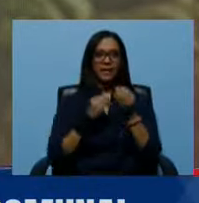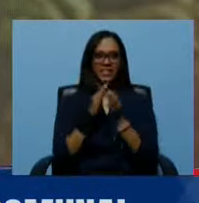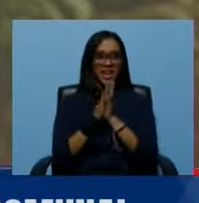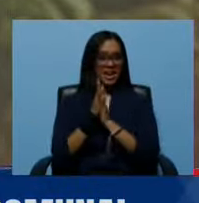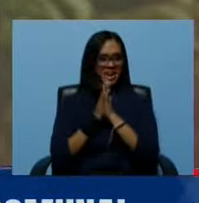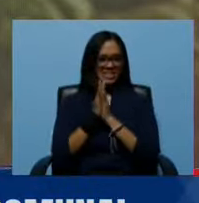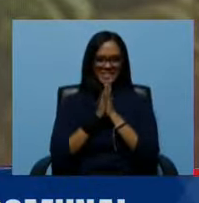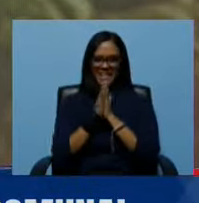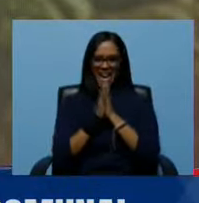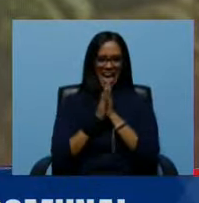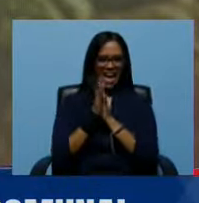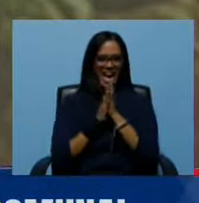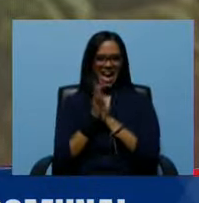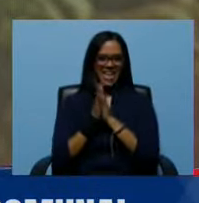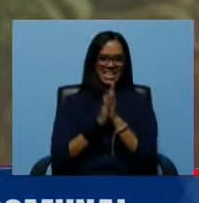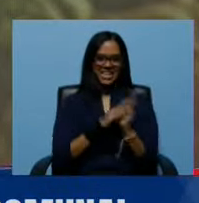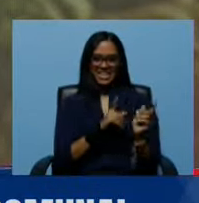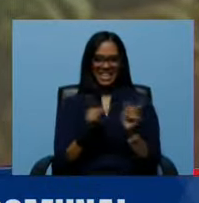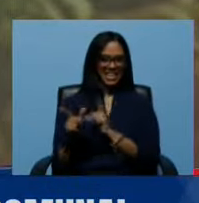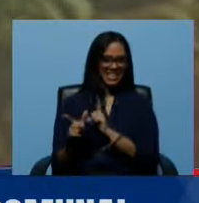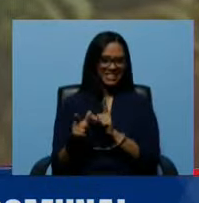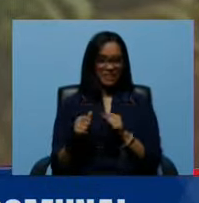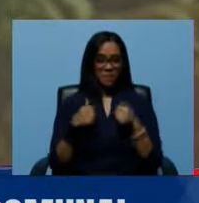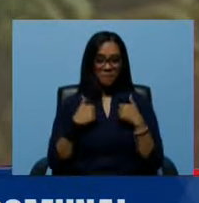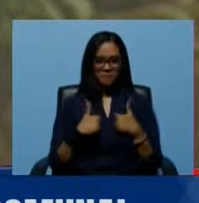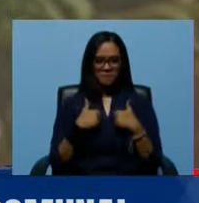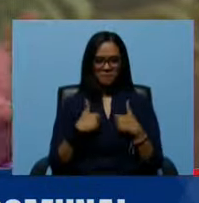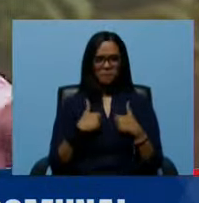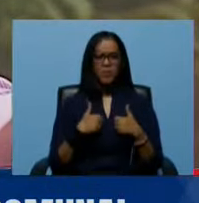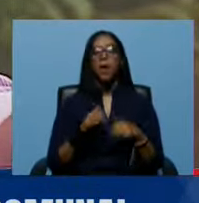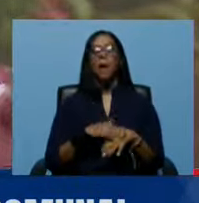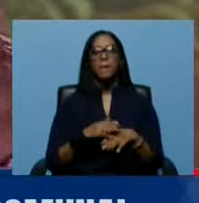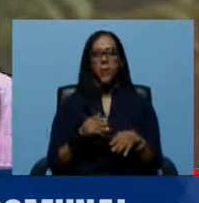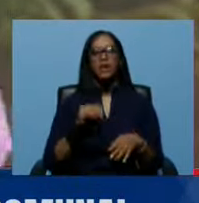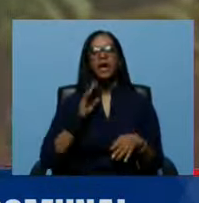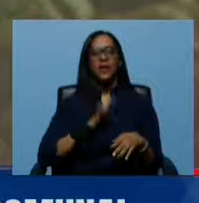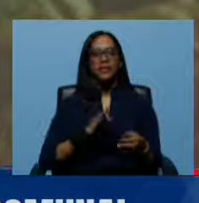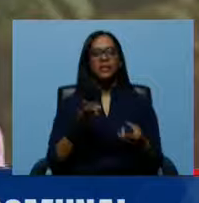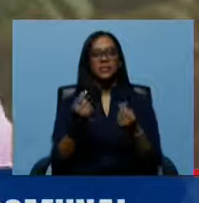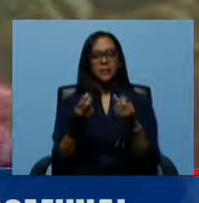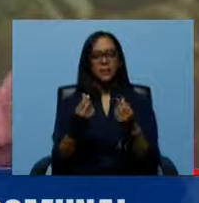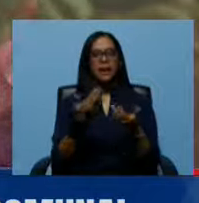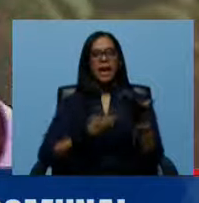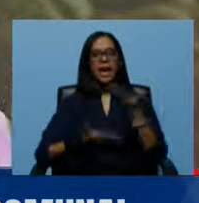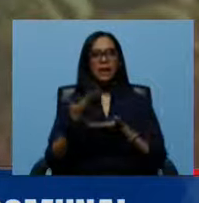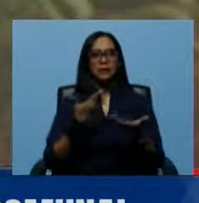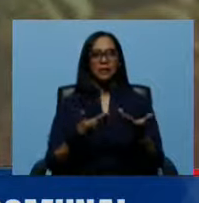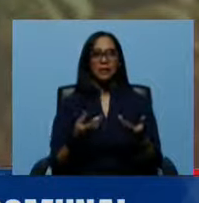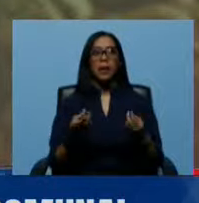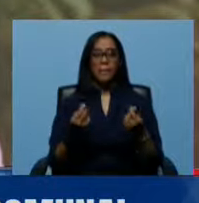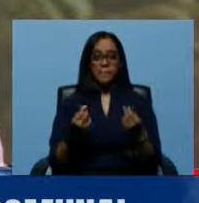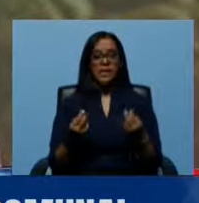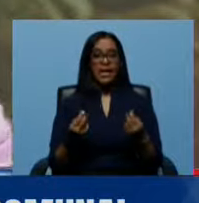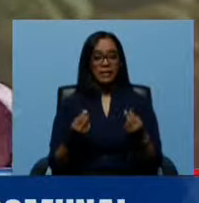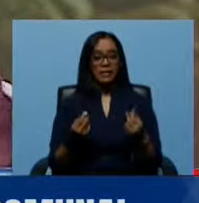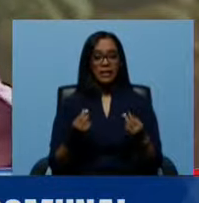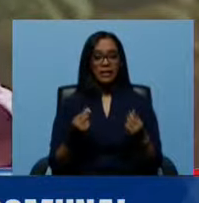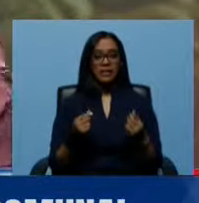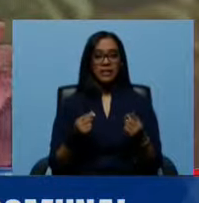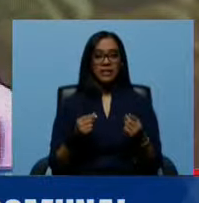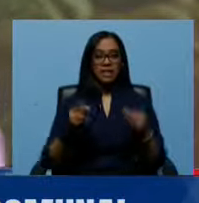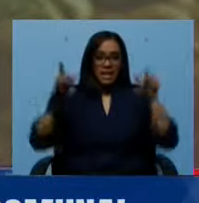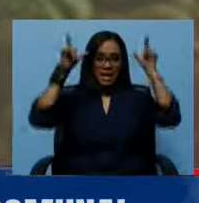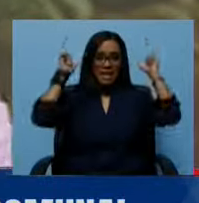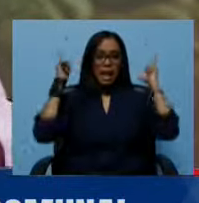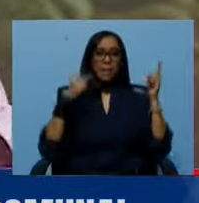Ay, me saqué la lotería, compadre. Porque ahora está cayendo plata. Les está cayendo platica, estaba seco, el vampiro estaba